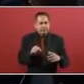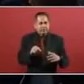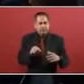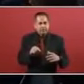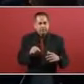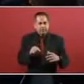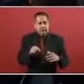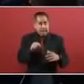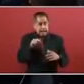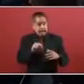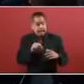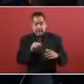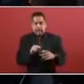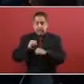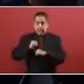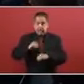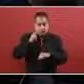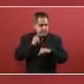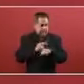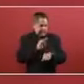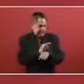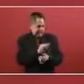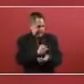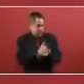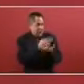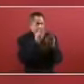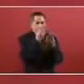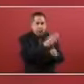que fue el encargado del rescate,